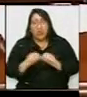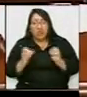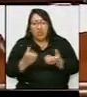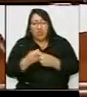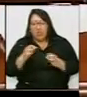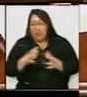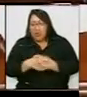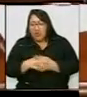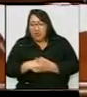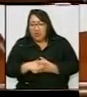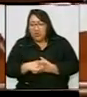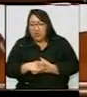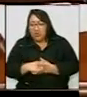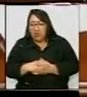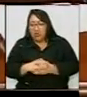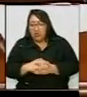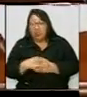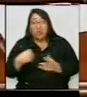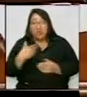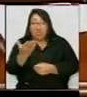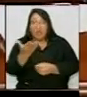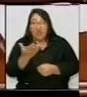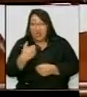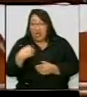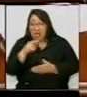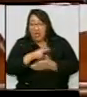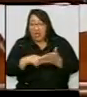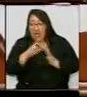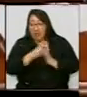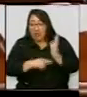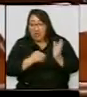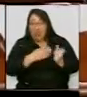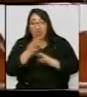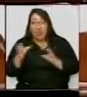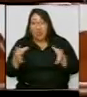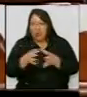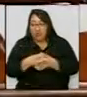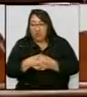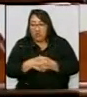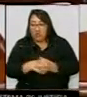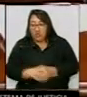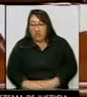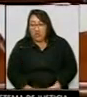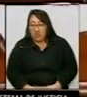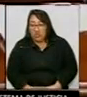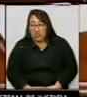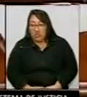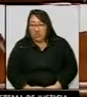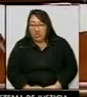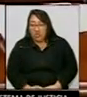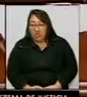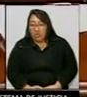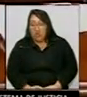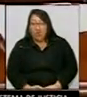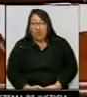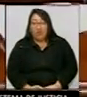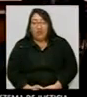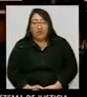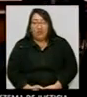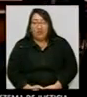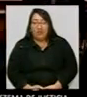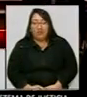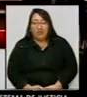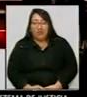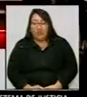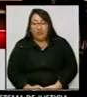pleno. Congresista, usted me está pidiendo que lea el reglamento y si no pase a portavoces. ¿Van a ir a esta portavoces o también van a